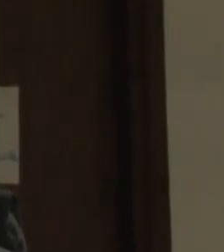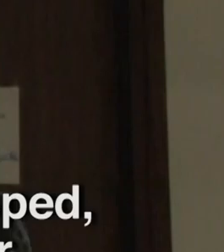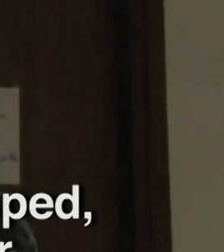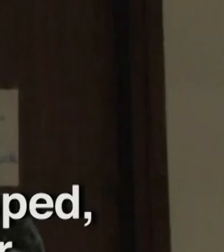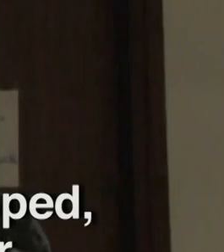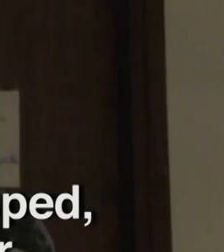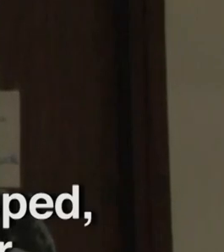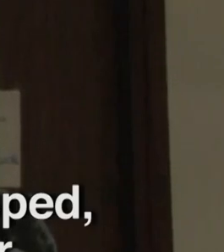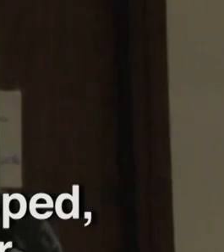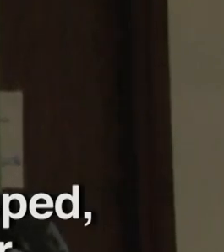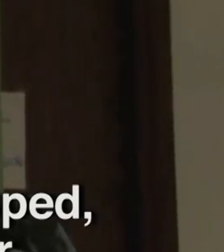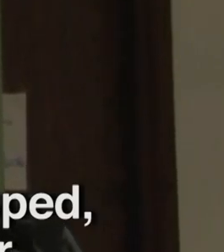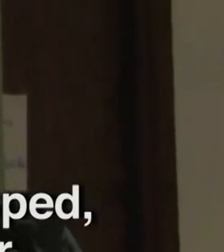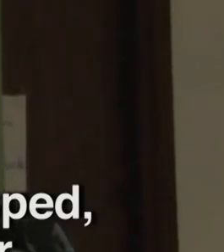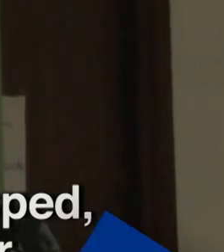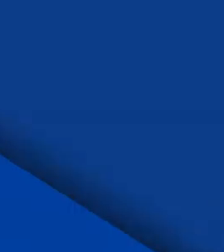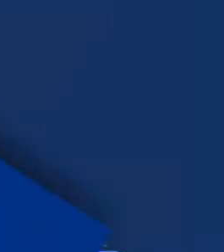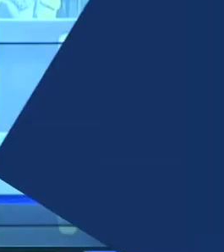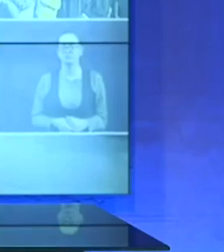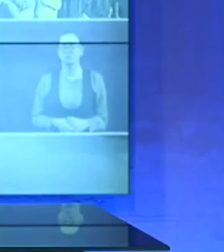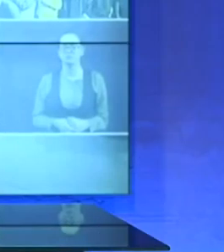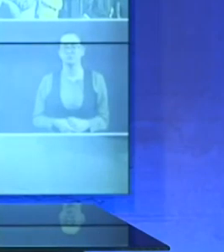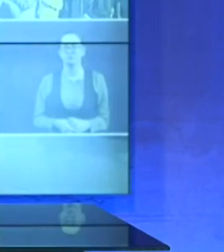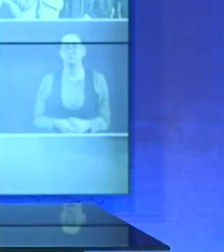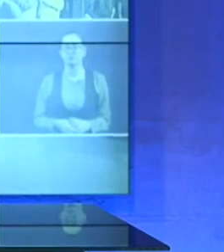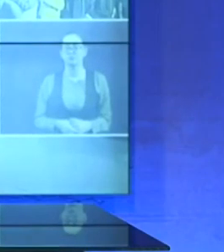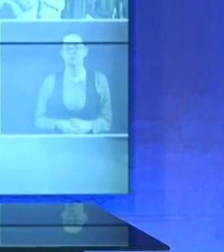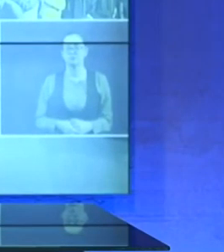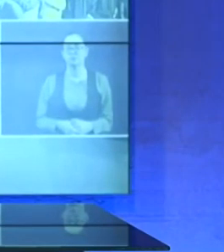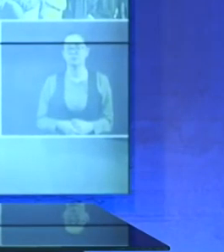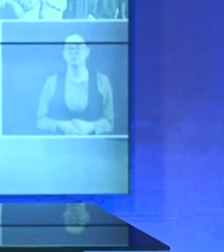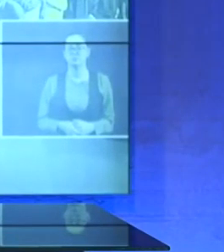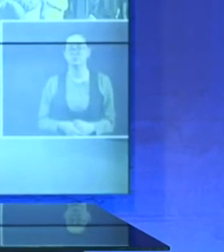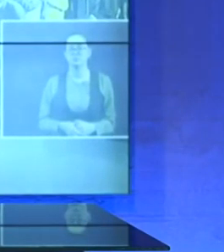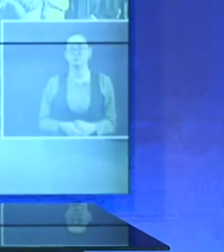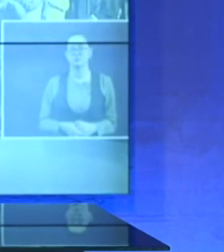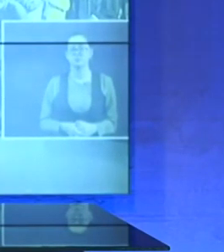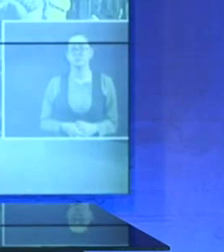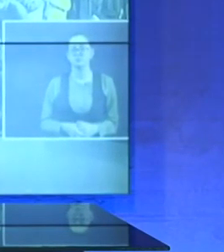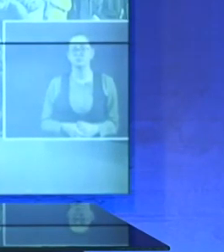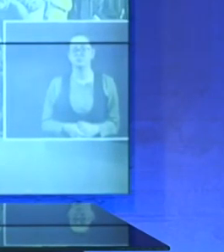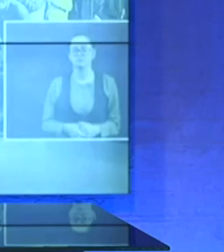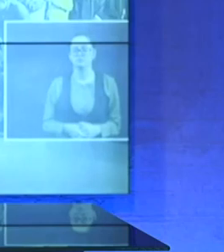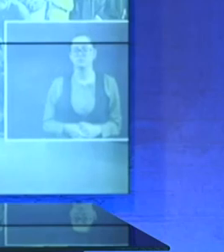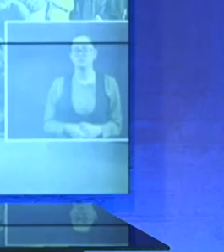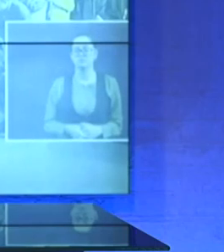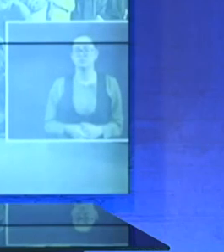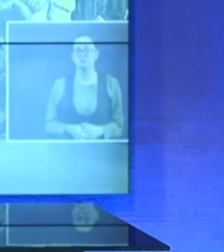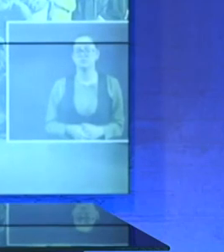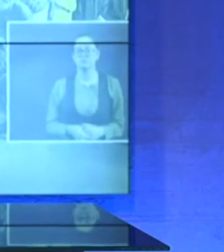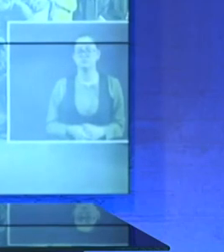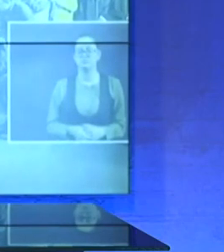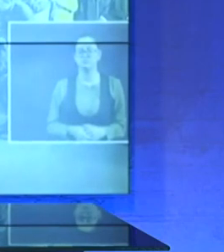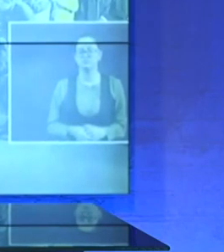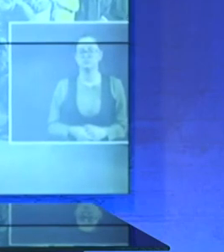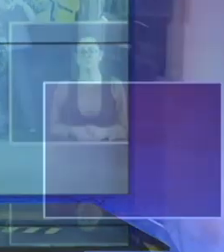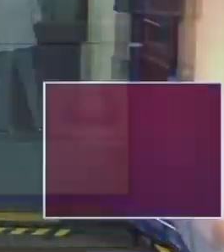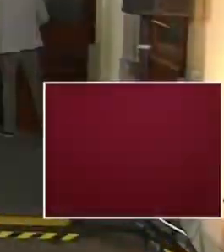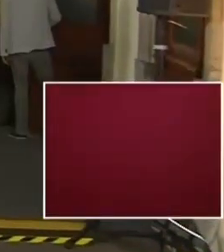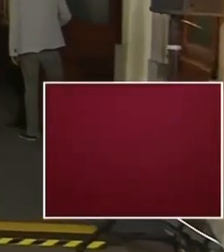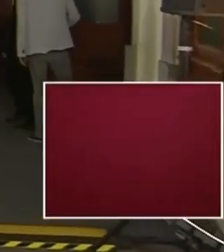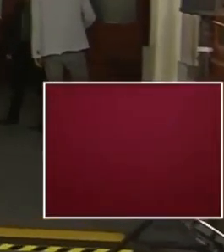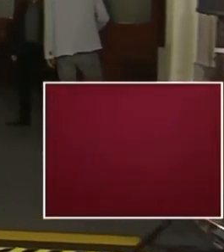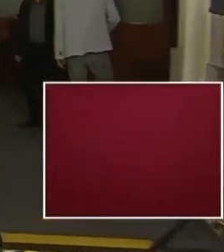will el presidente de méxico andrés manuel lópez obrador informó que iniciará su gira por los